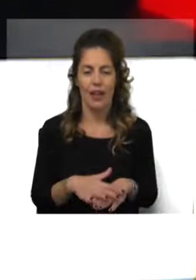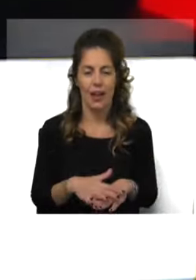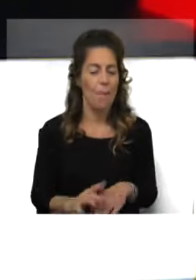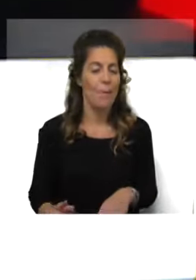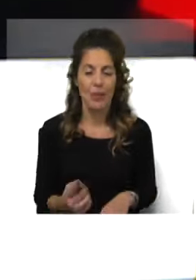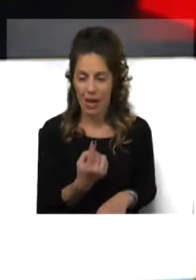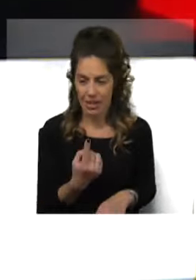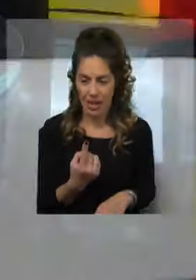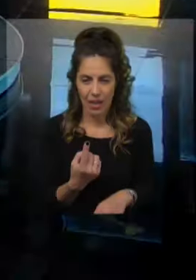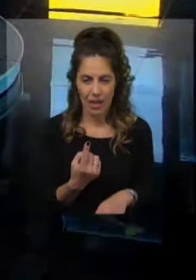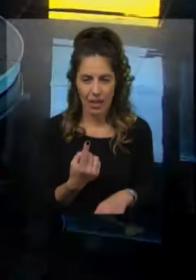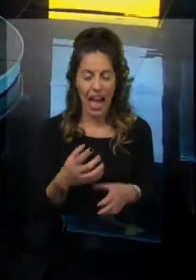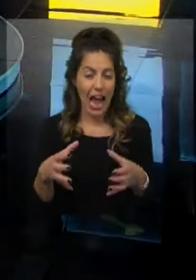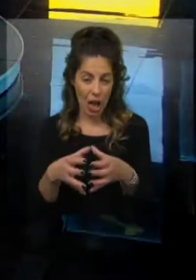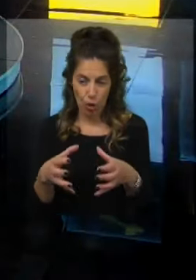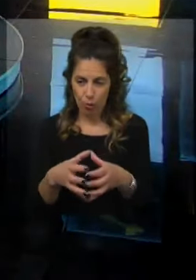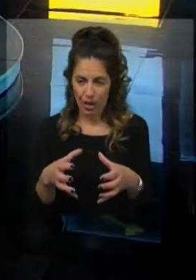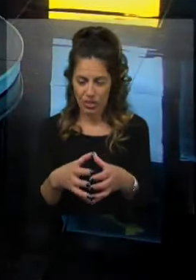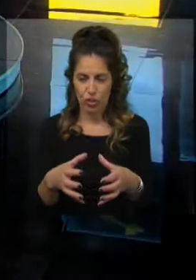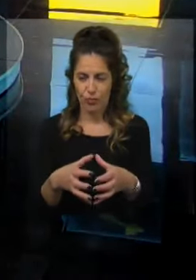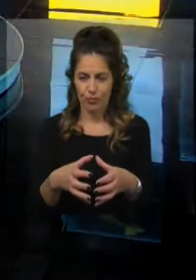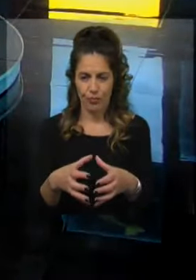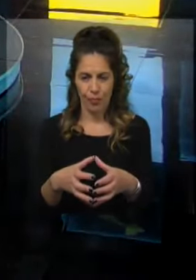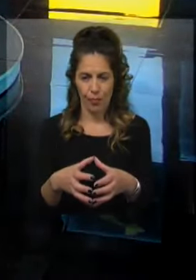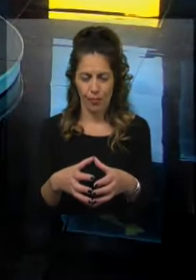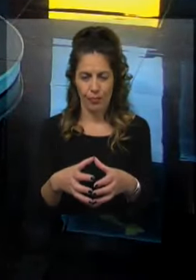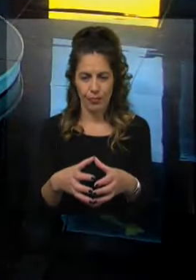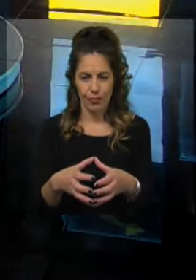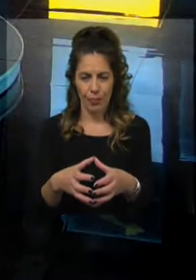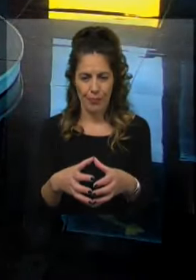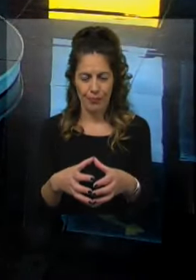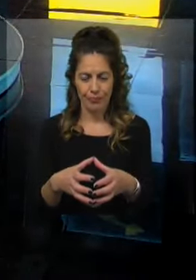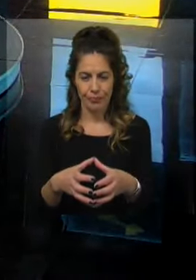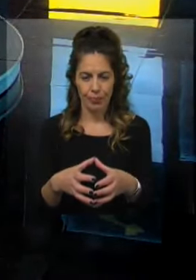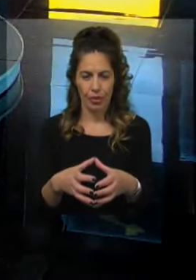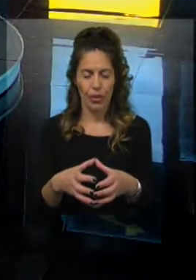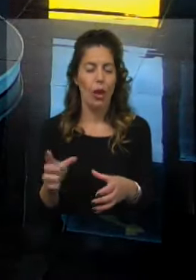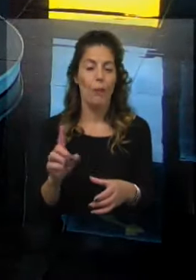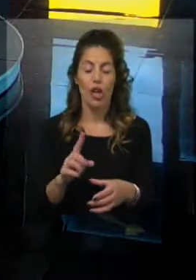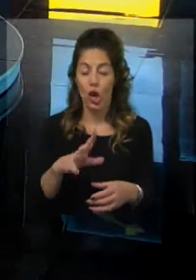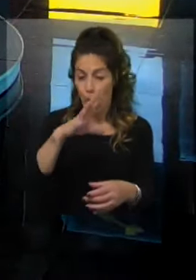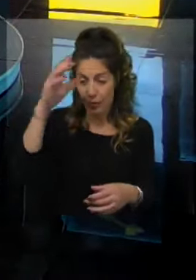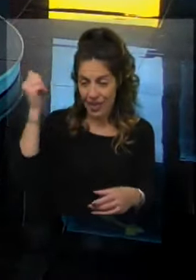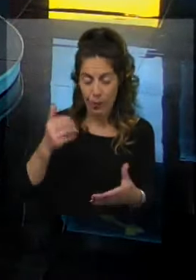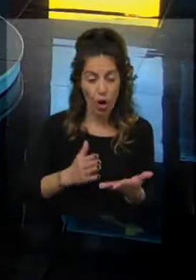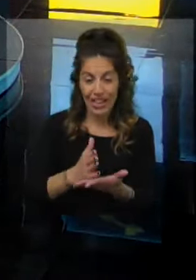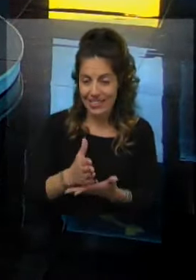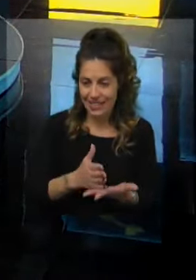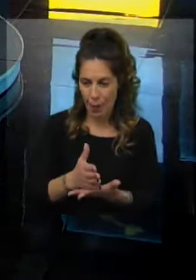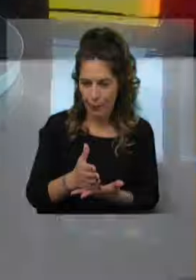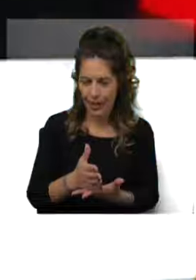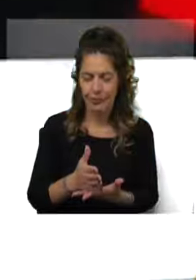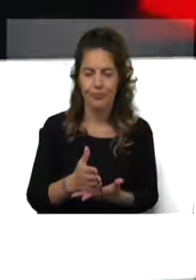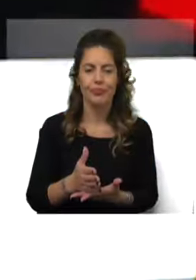primaria a la corporación eh Porque además no olvidemos que siempre fue